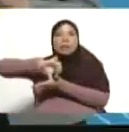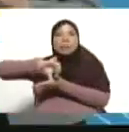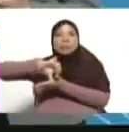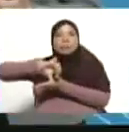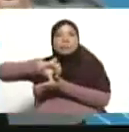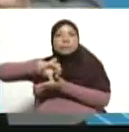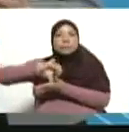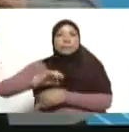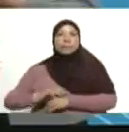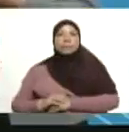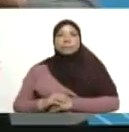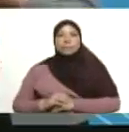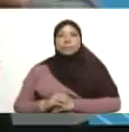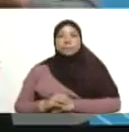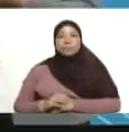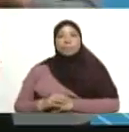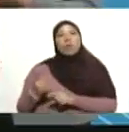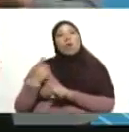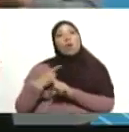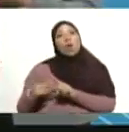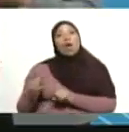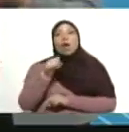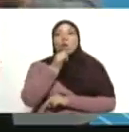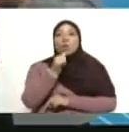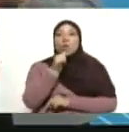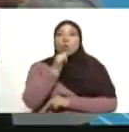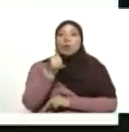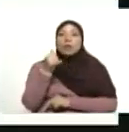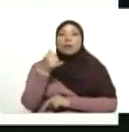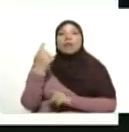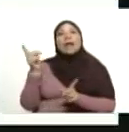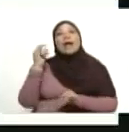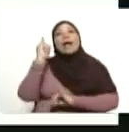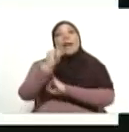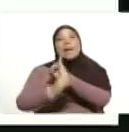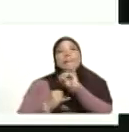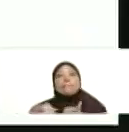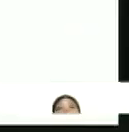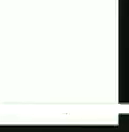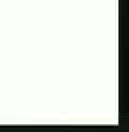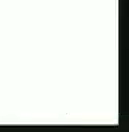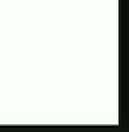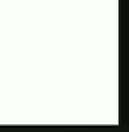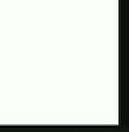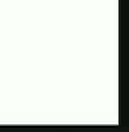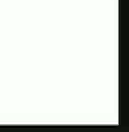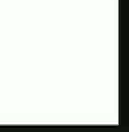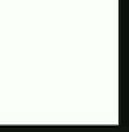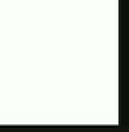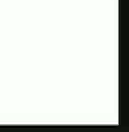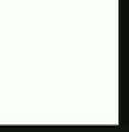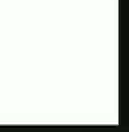es, presidente. Vamos a revisar otra de las notas. Vemos el diario Milenio, puesto que en Cuba se conmemora el cumpleaños 97